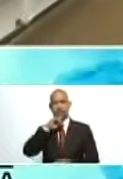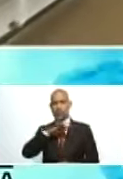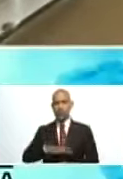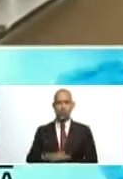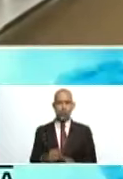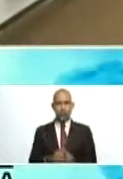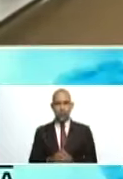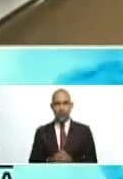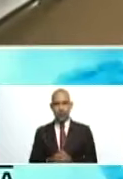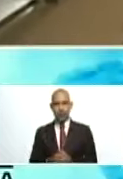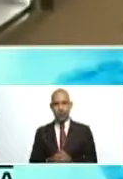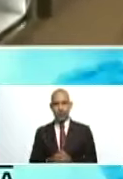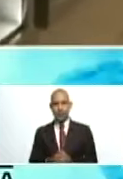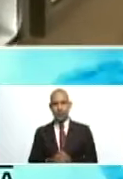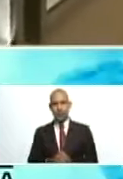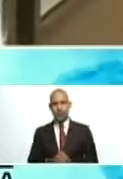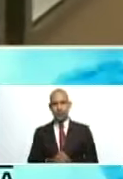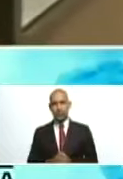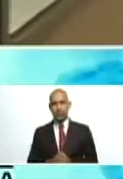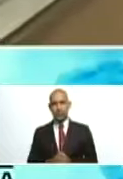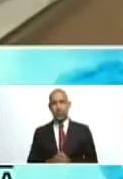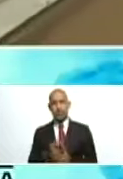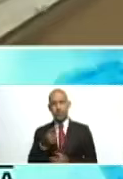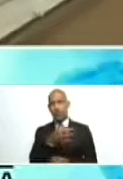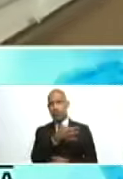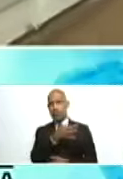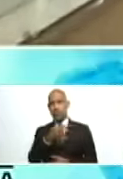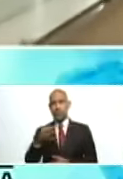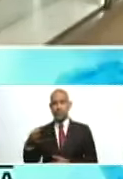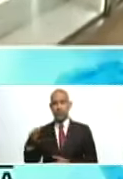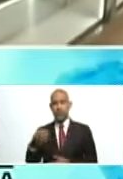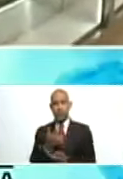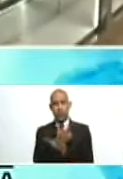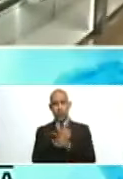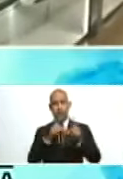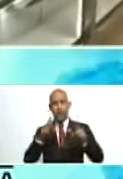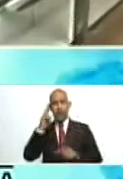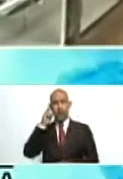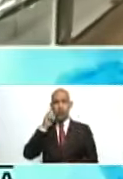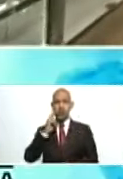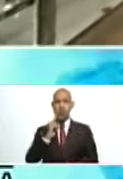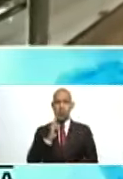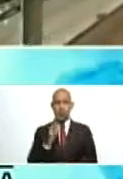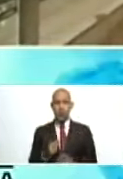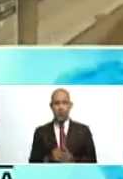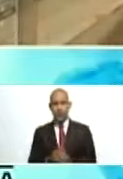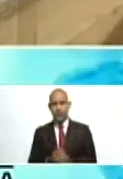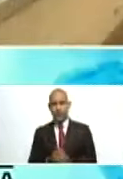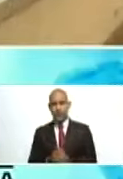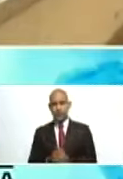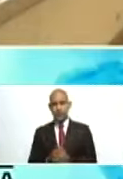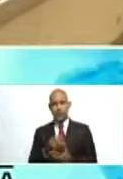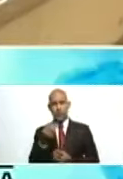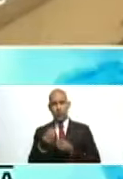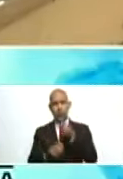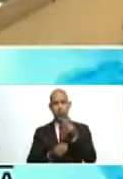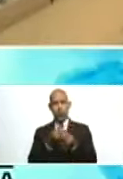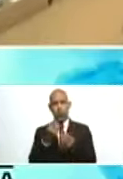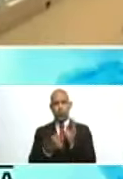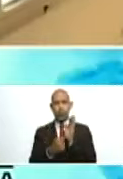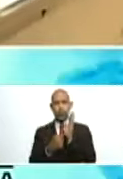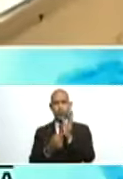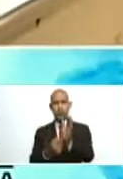misión y vaya que la cumplió nuestro Libertador Simón Bolívar. Y cuando le tocó, ya en